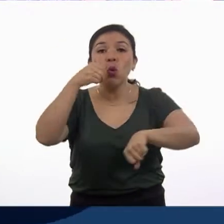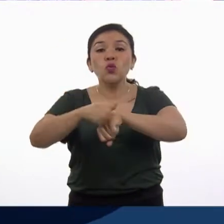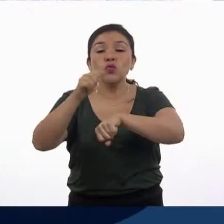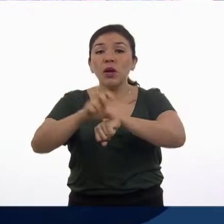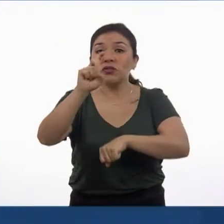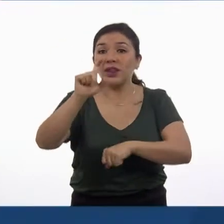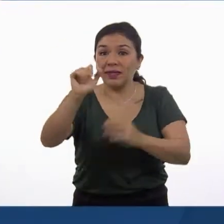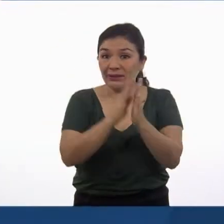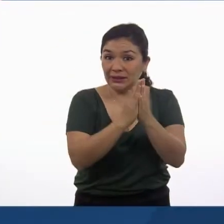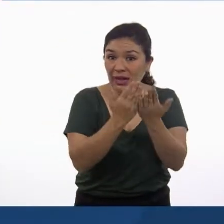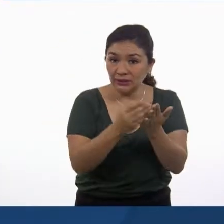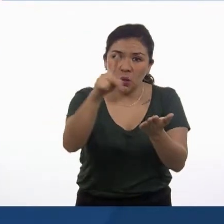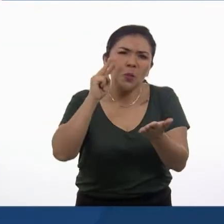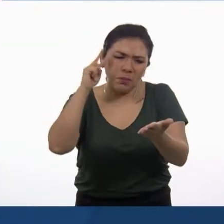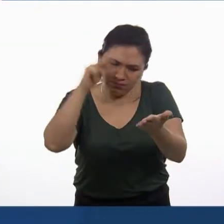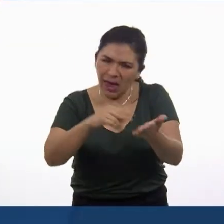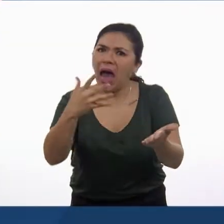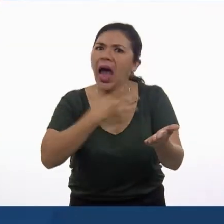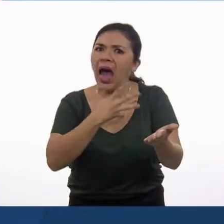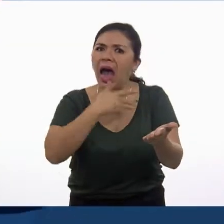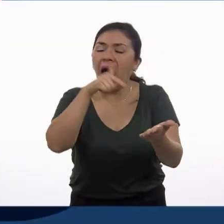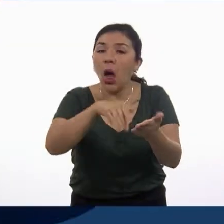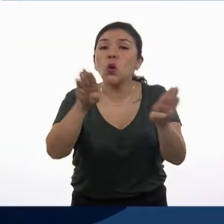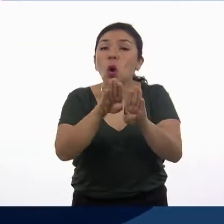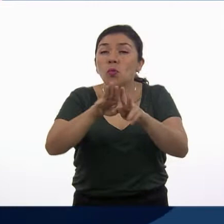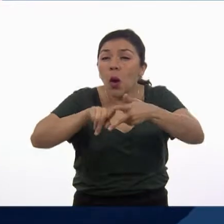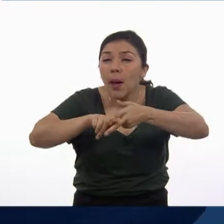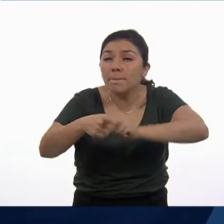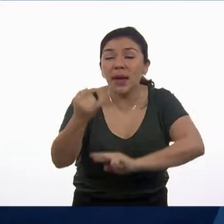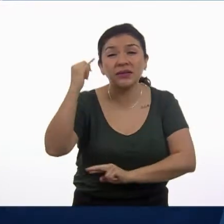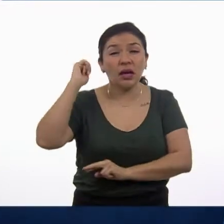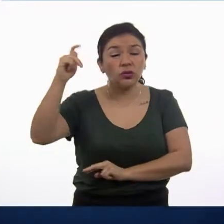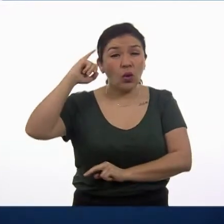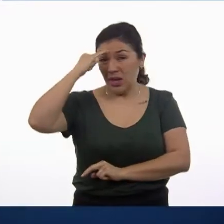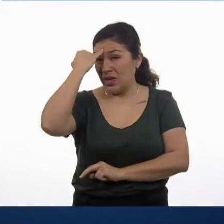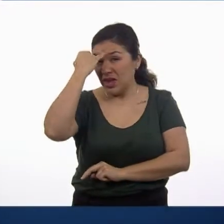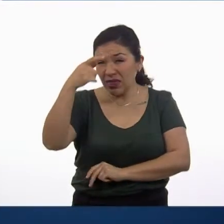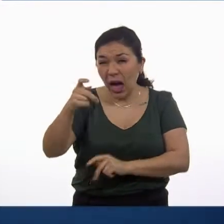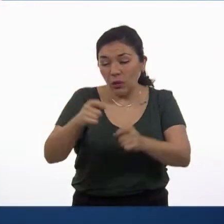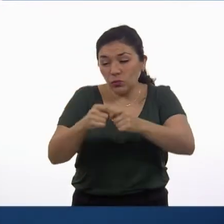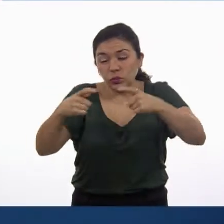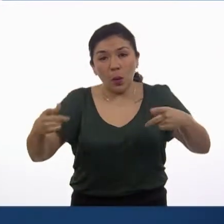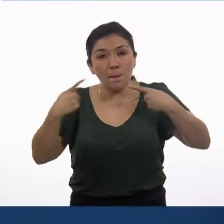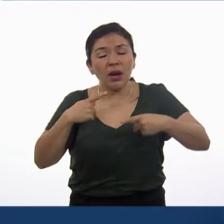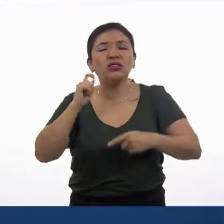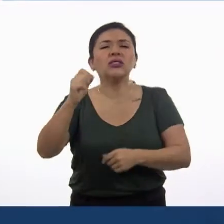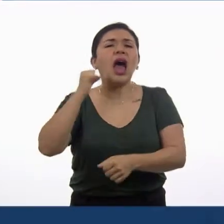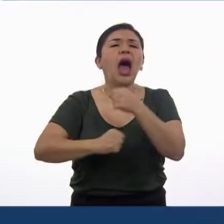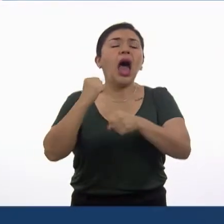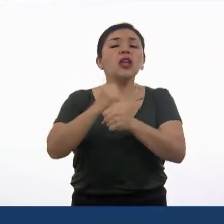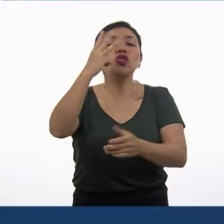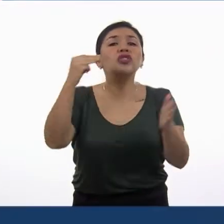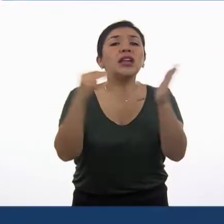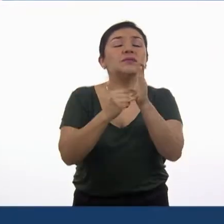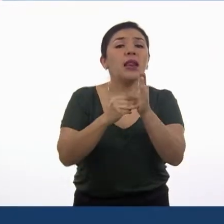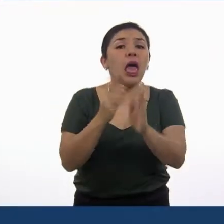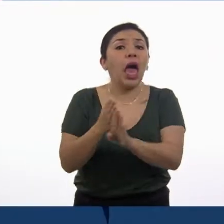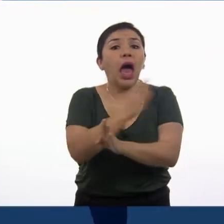36, ustedes pueden observar que el origen de la civilización en la India se remonta al año 3000